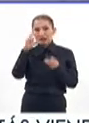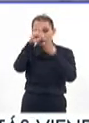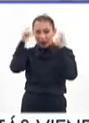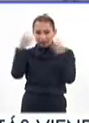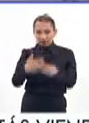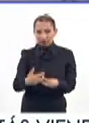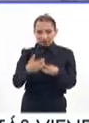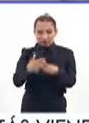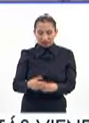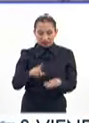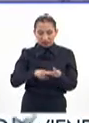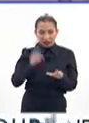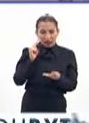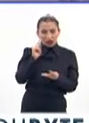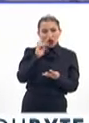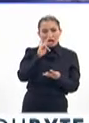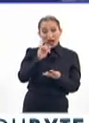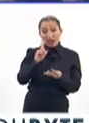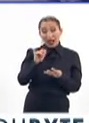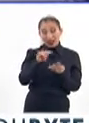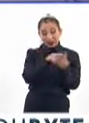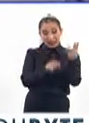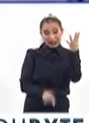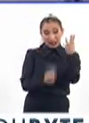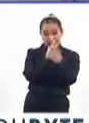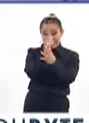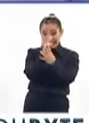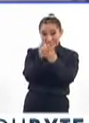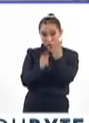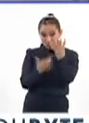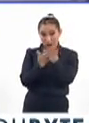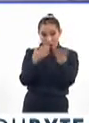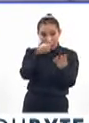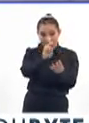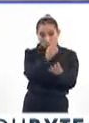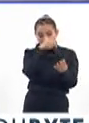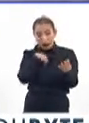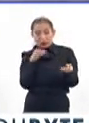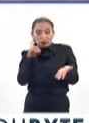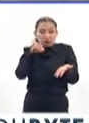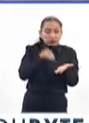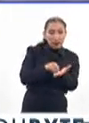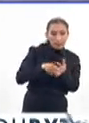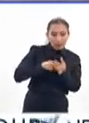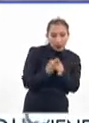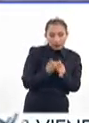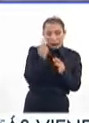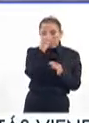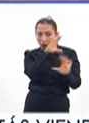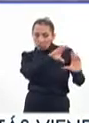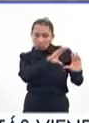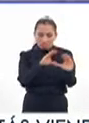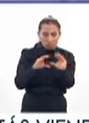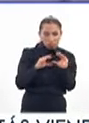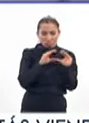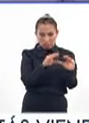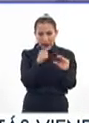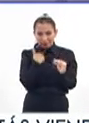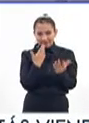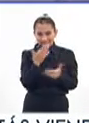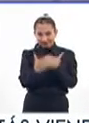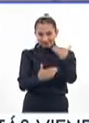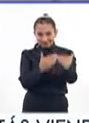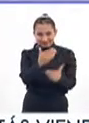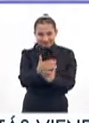artificial, ingenierías en teoría de datos. Estas nuevas carreras que las universidades están haciendo un esfuerzo para